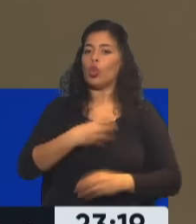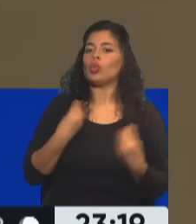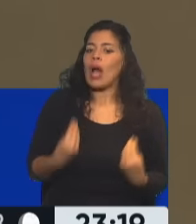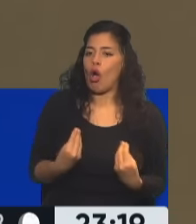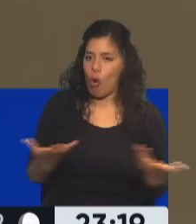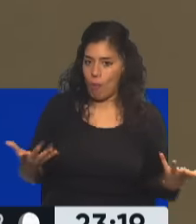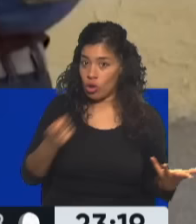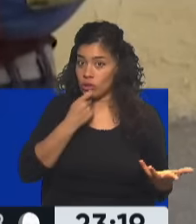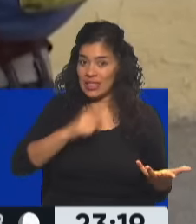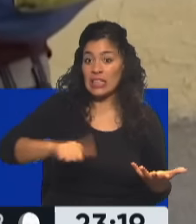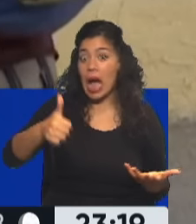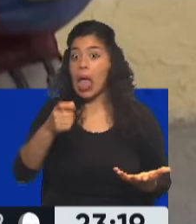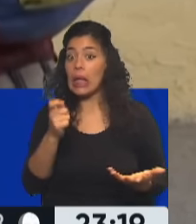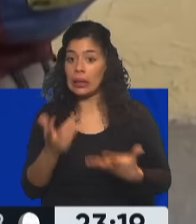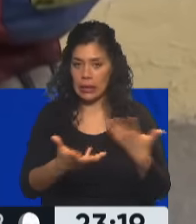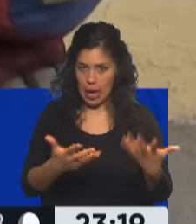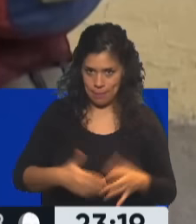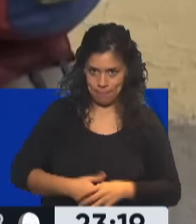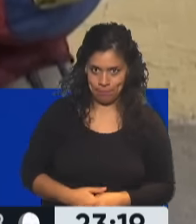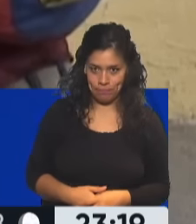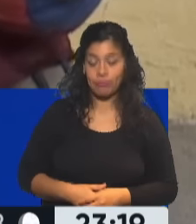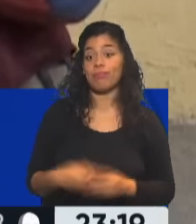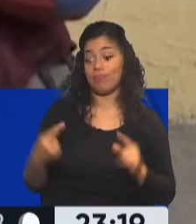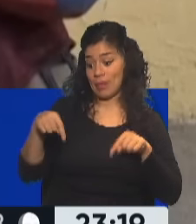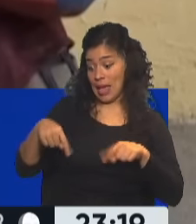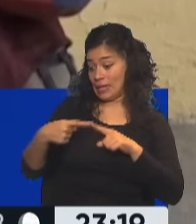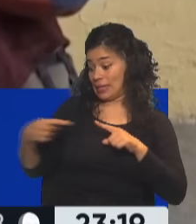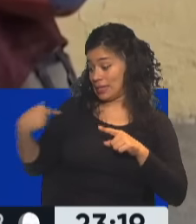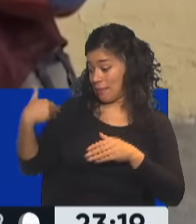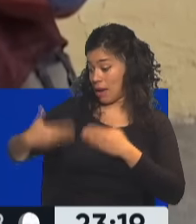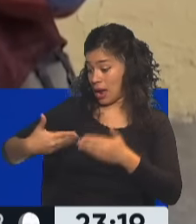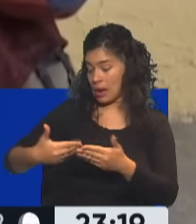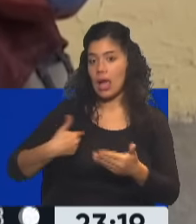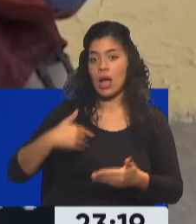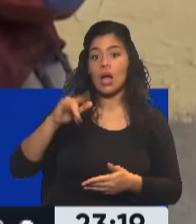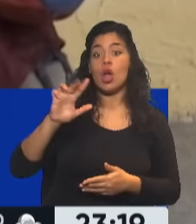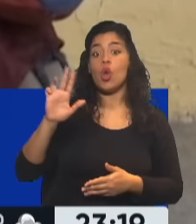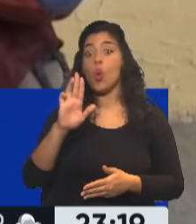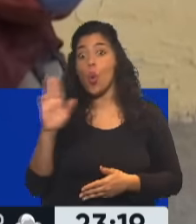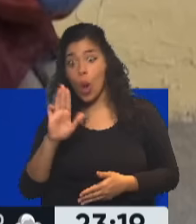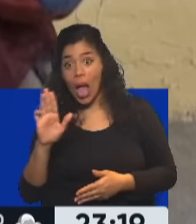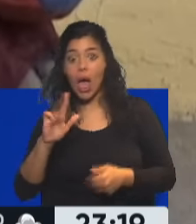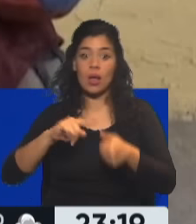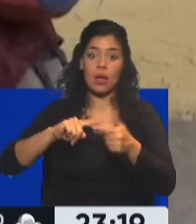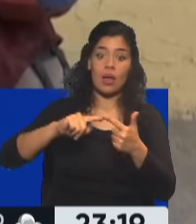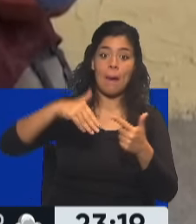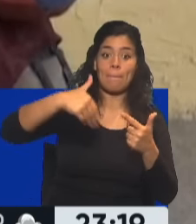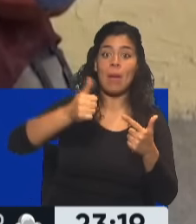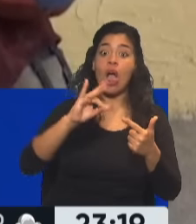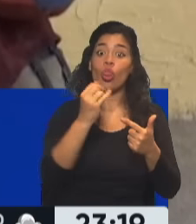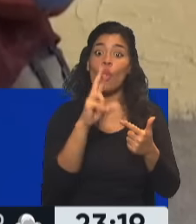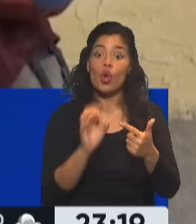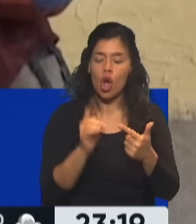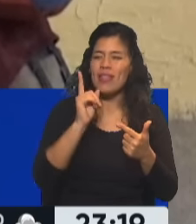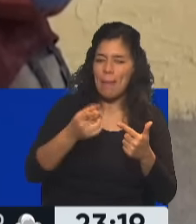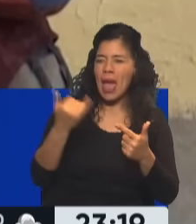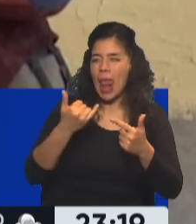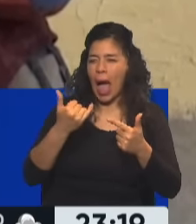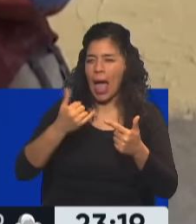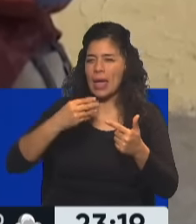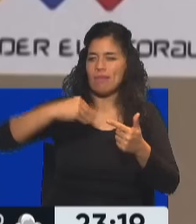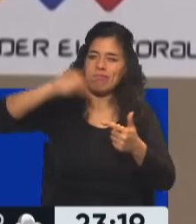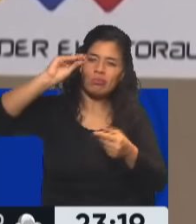Mostraban ahí en el informe lo que pasó, este ida y vuelta que hubo esta semana entre Maduro y Lula da Silva. Eso me parece que también va a ser